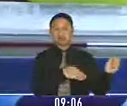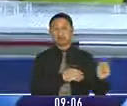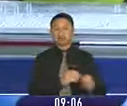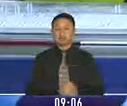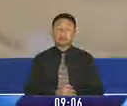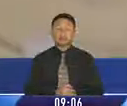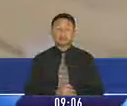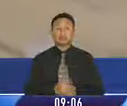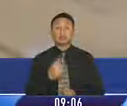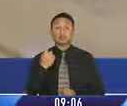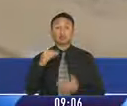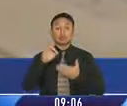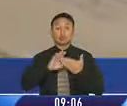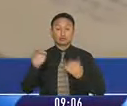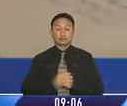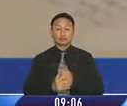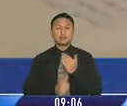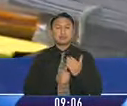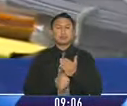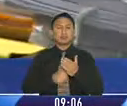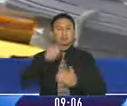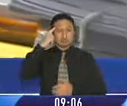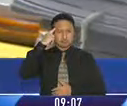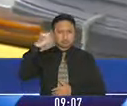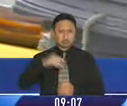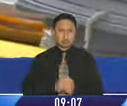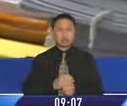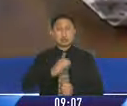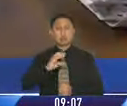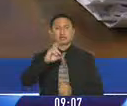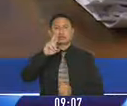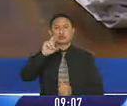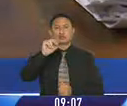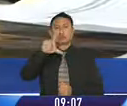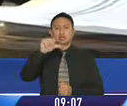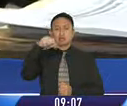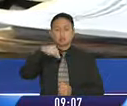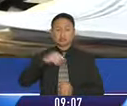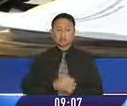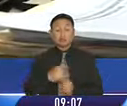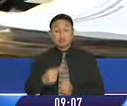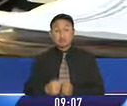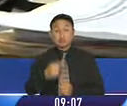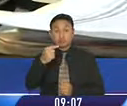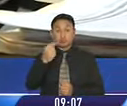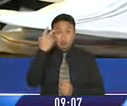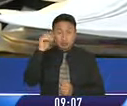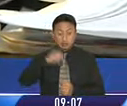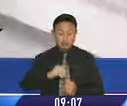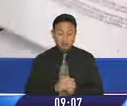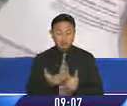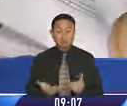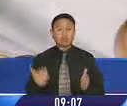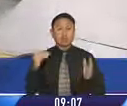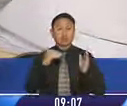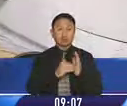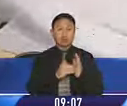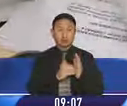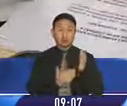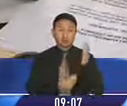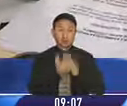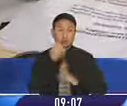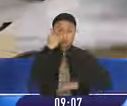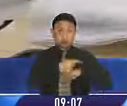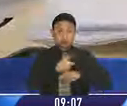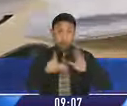Sin embargo, el ministro de Gobierno, Henry Cucalón, aseguró que en los próximos días se remitirá un nuevo